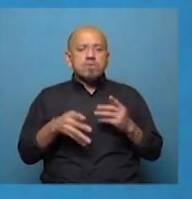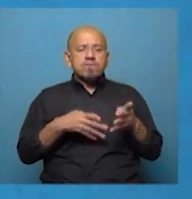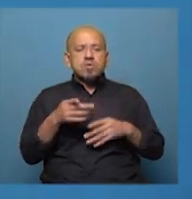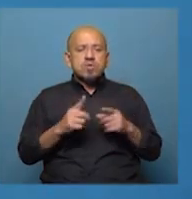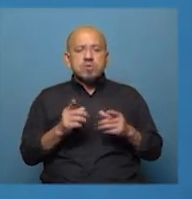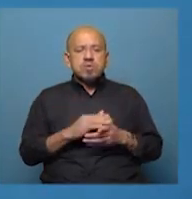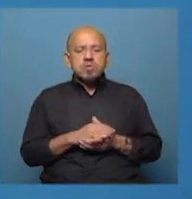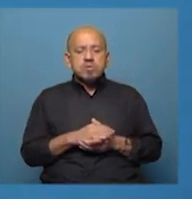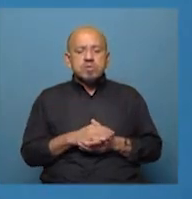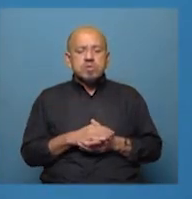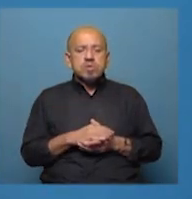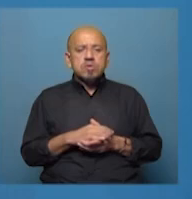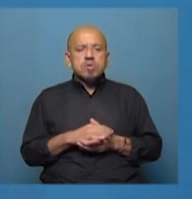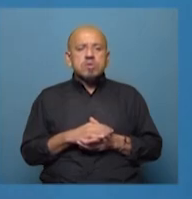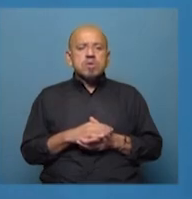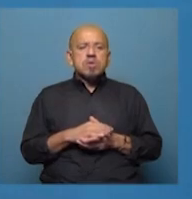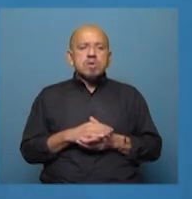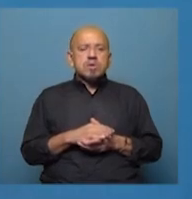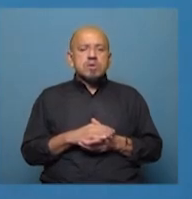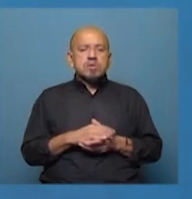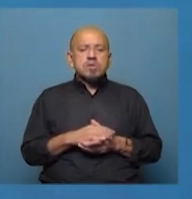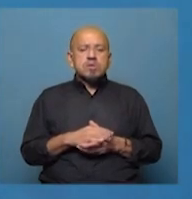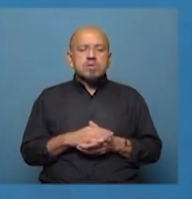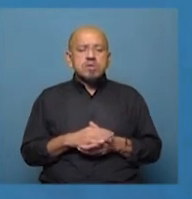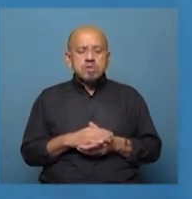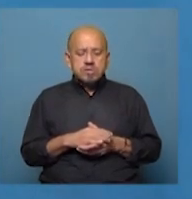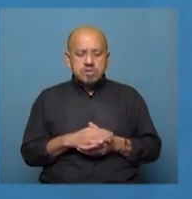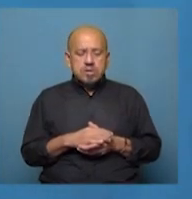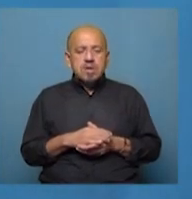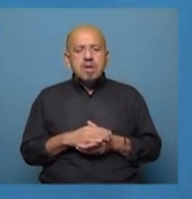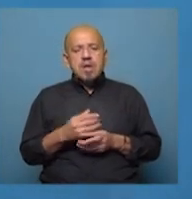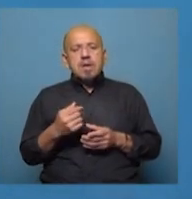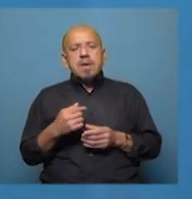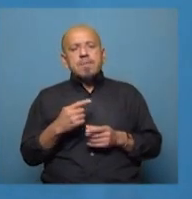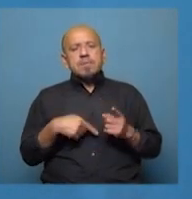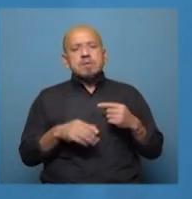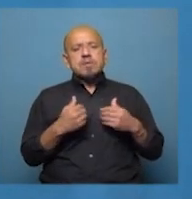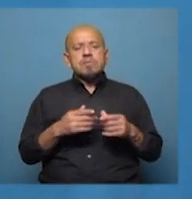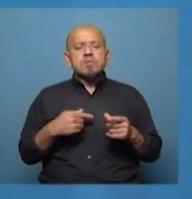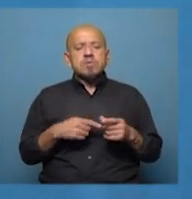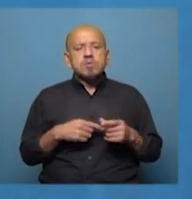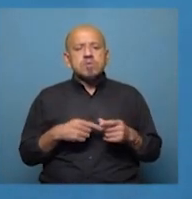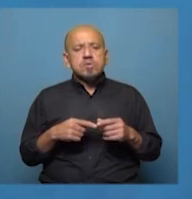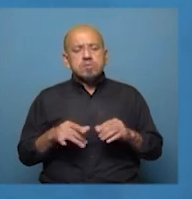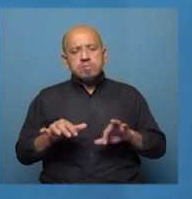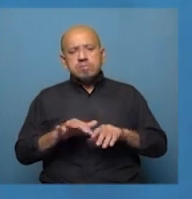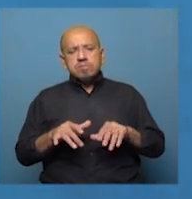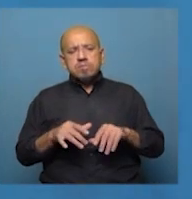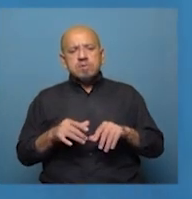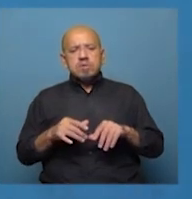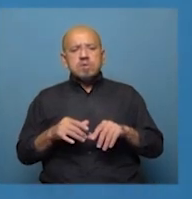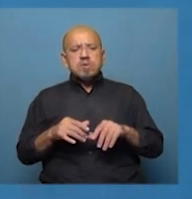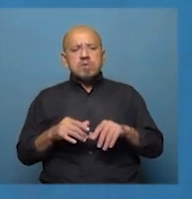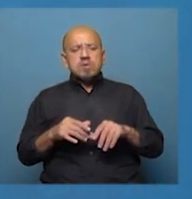no empezamos en octubre del 2021 con los anuncios del nuevo sistema informático con una comparecencia a la comisión de